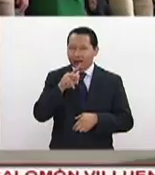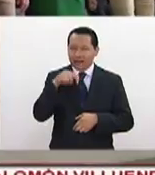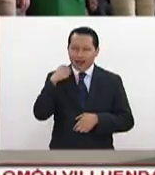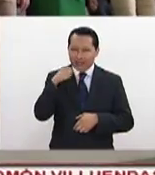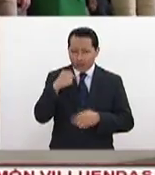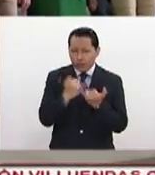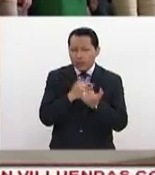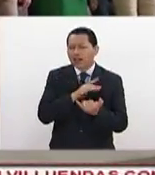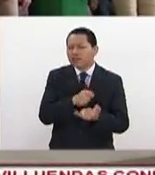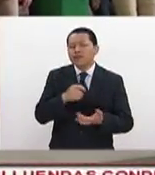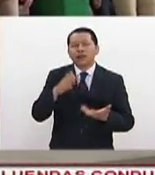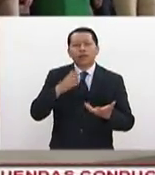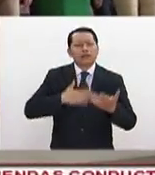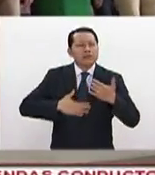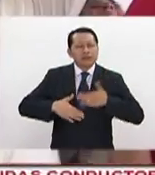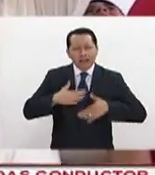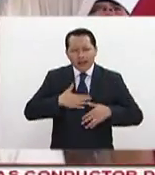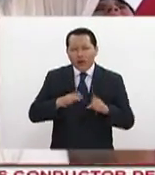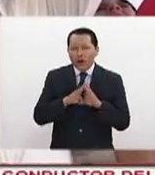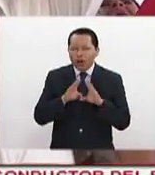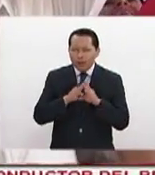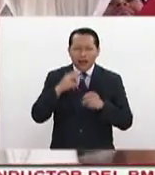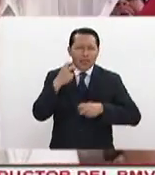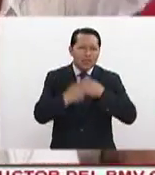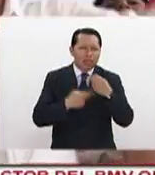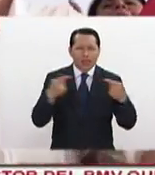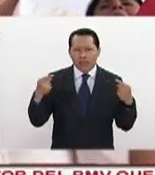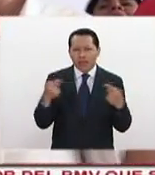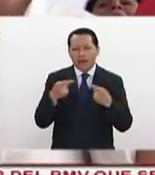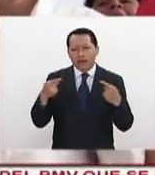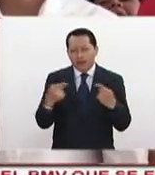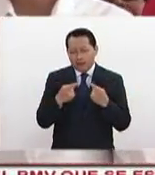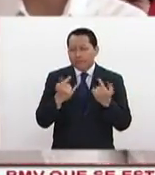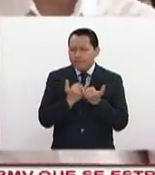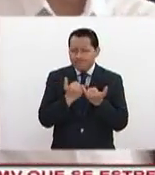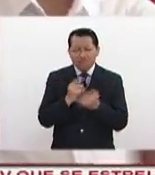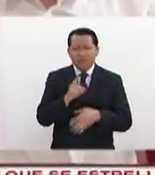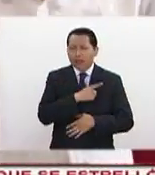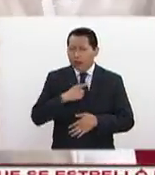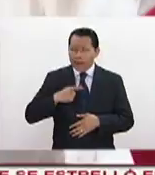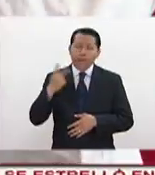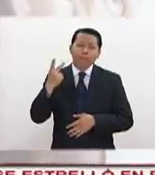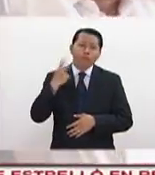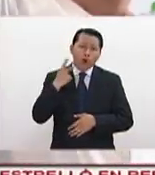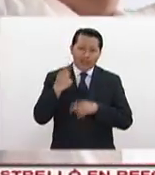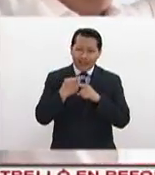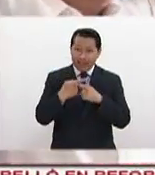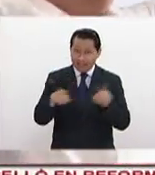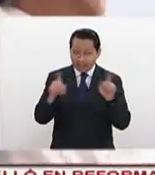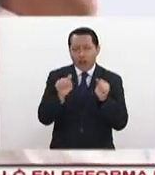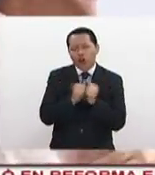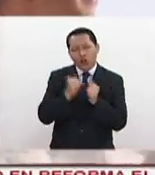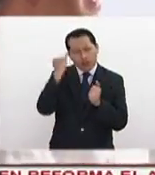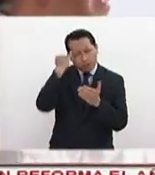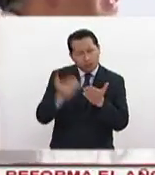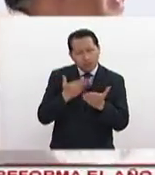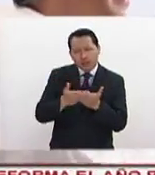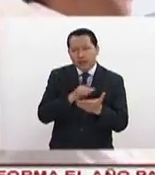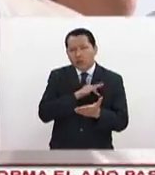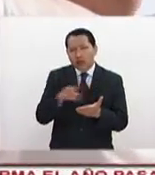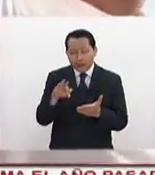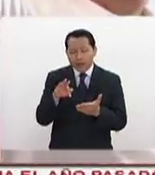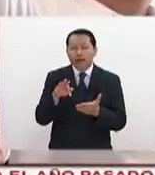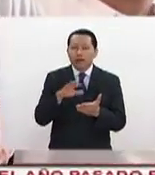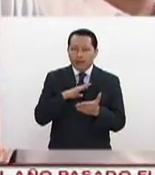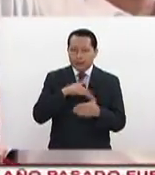de la confrontación, el pleito y la descalificación, por lo que es necesario hacer una política distinta con propuestas que ayuden